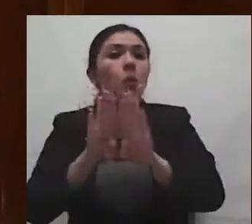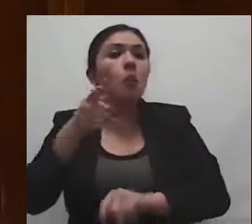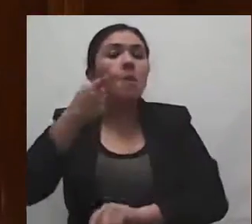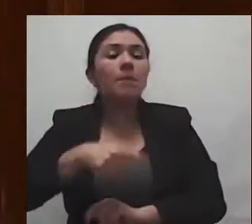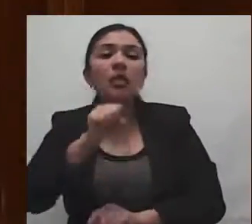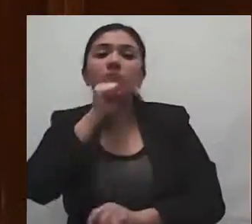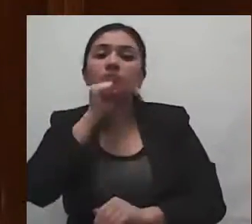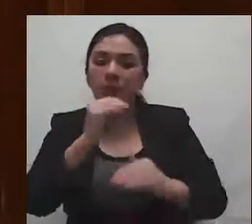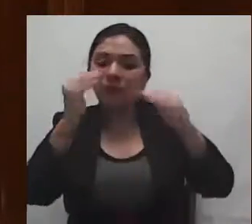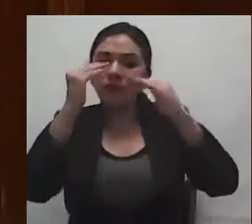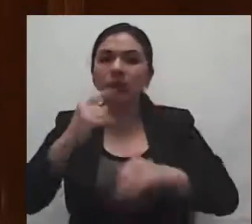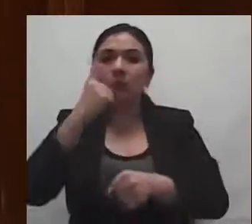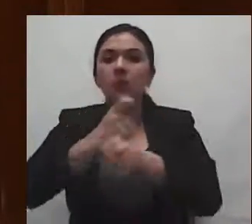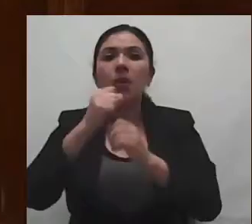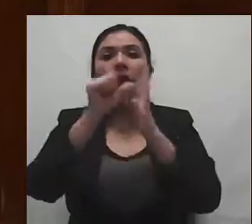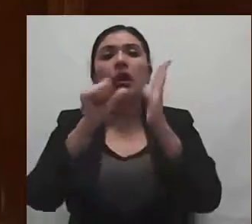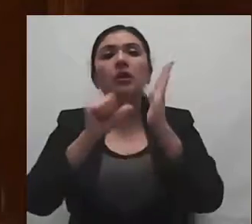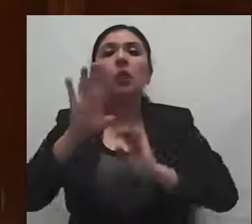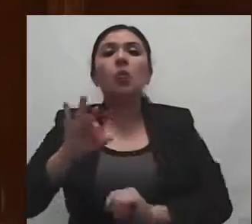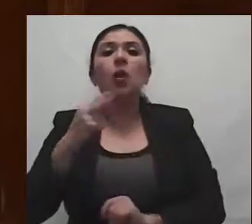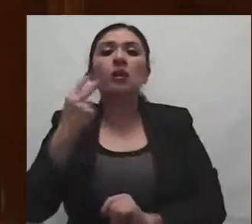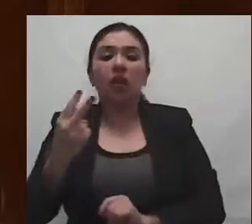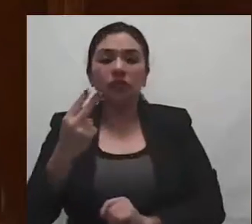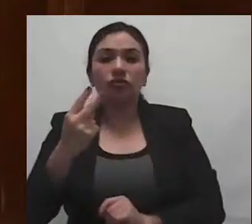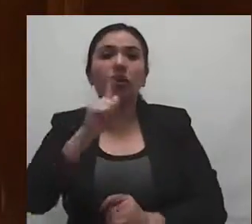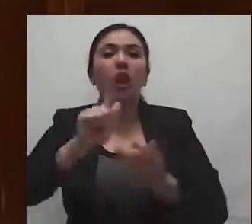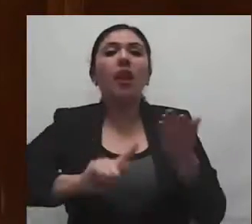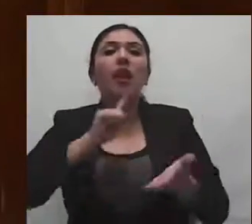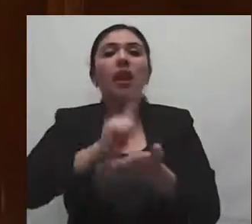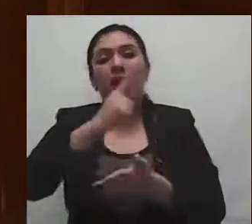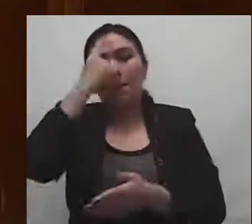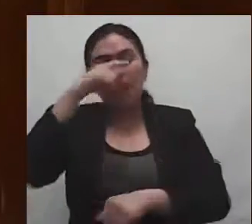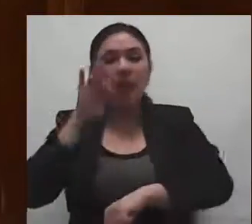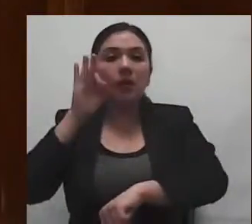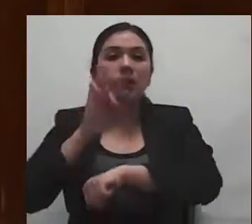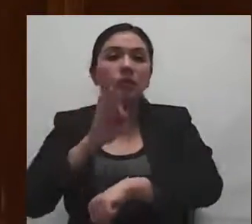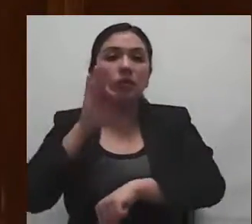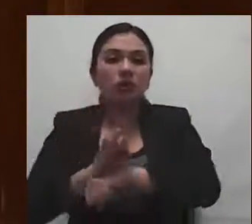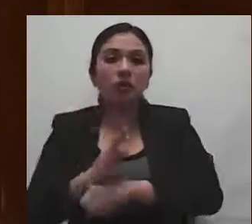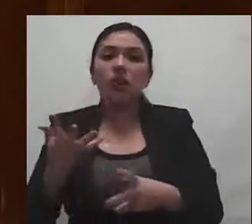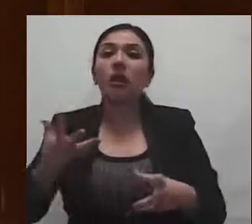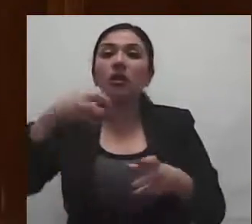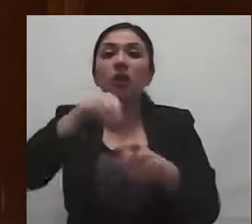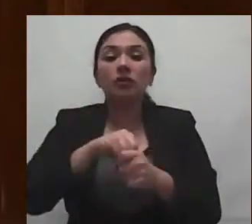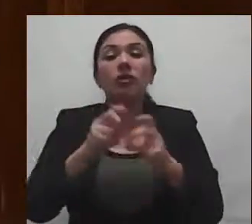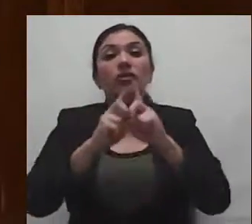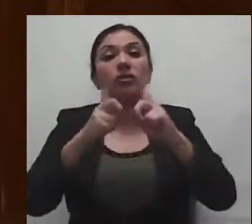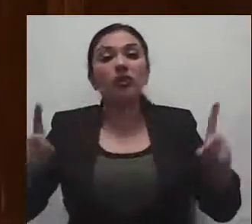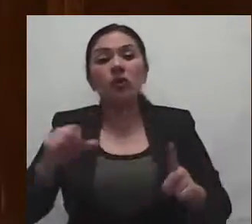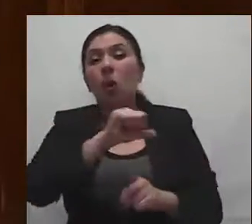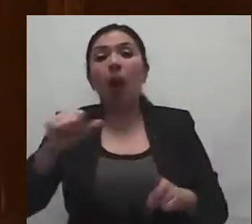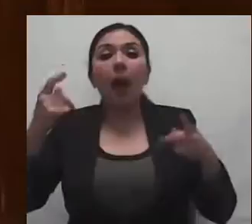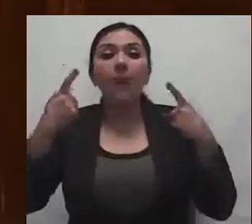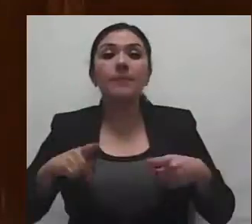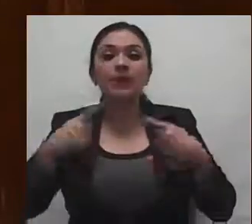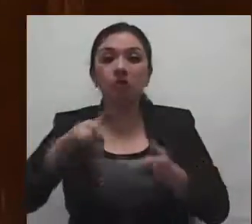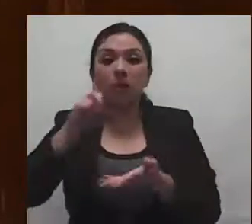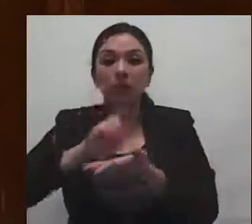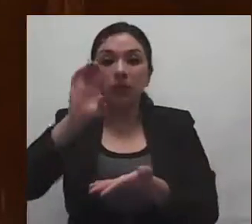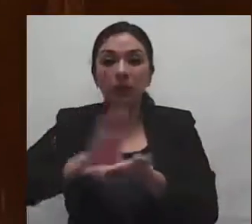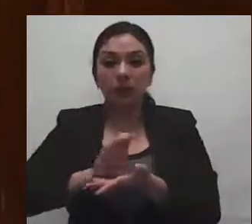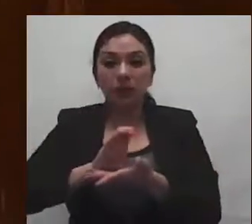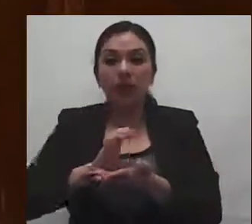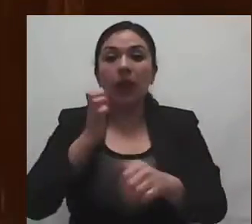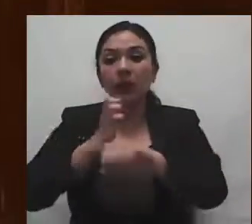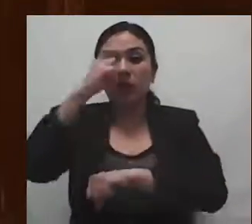del artículo 42 de la Ley para la Protección, Integración y Desarrollo de las Personas con Discapacidad del Estado de